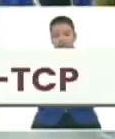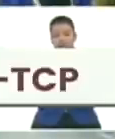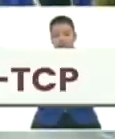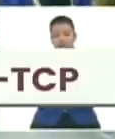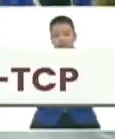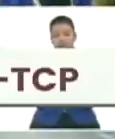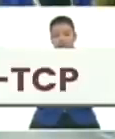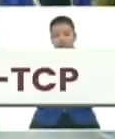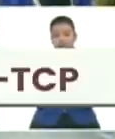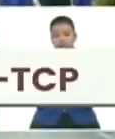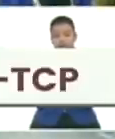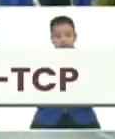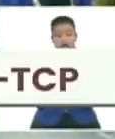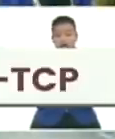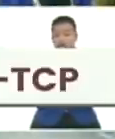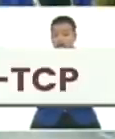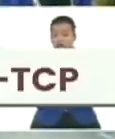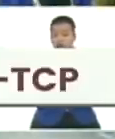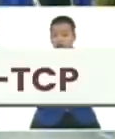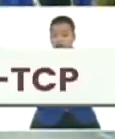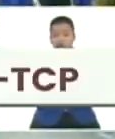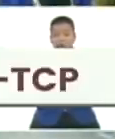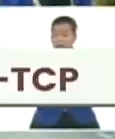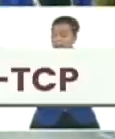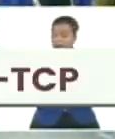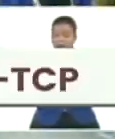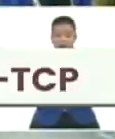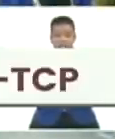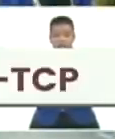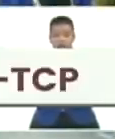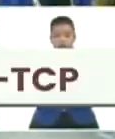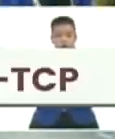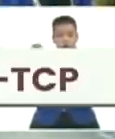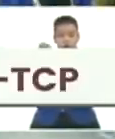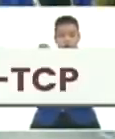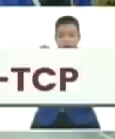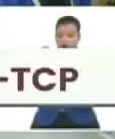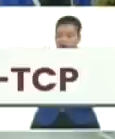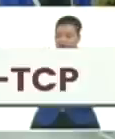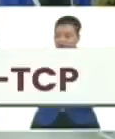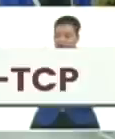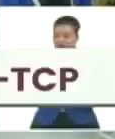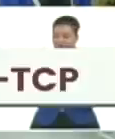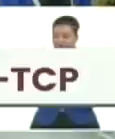el imperialismo tendrá que dejar de ser imperialismo,